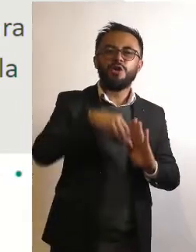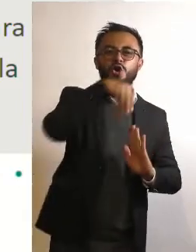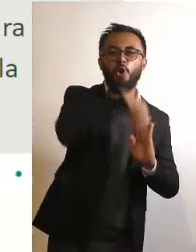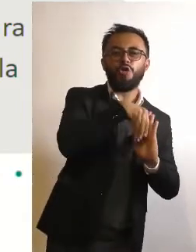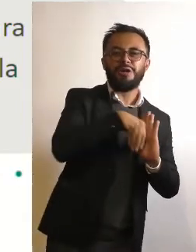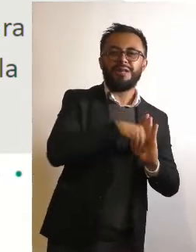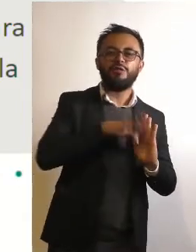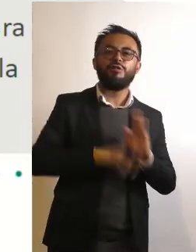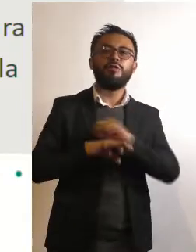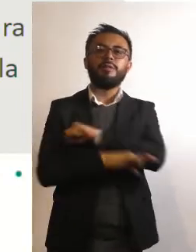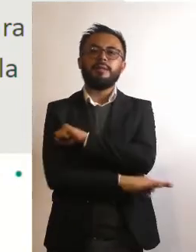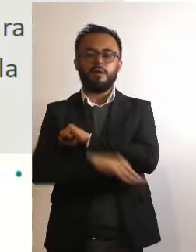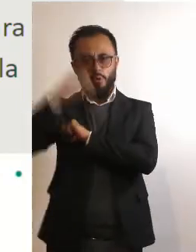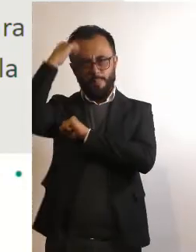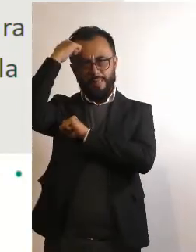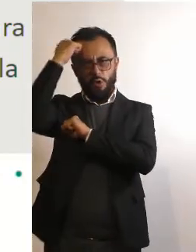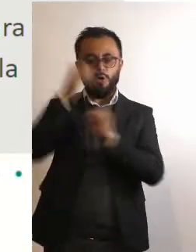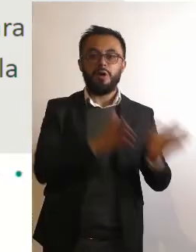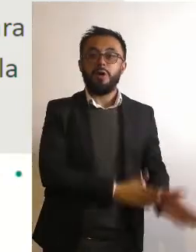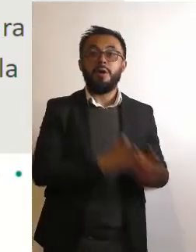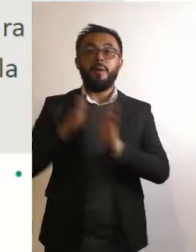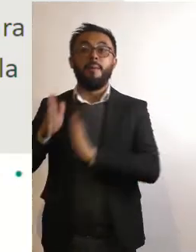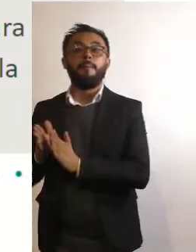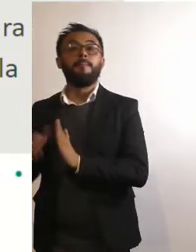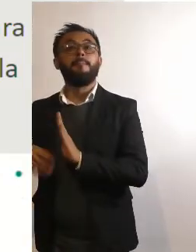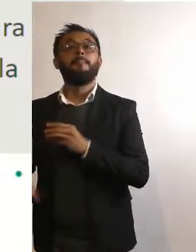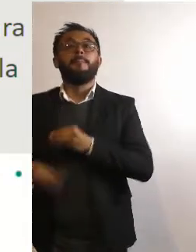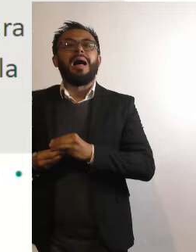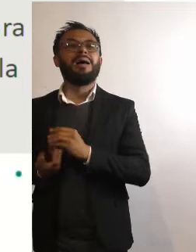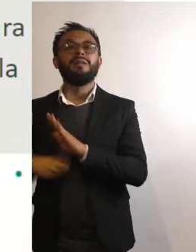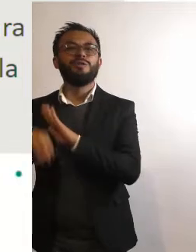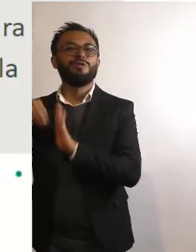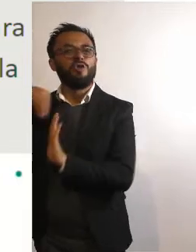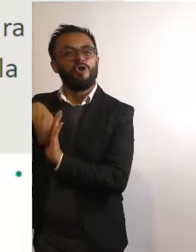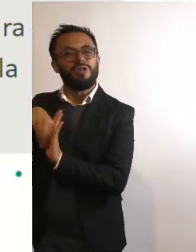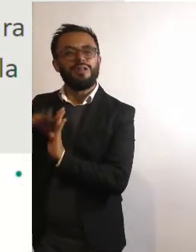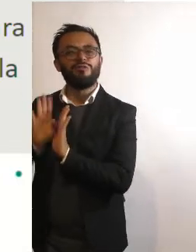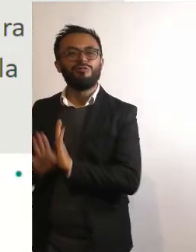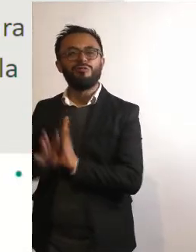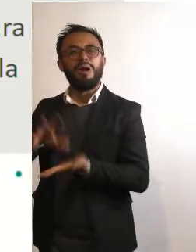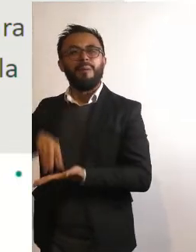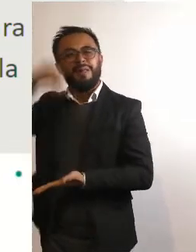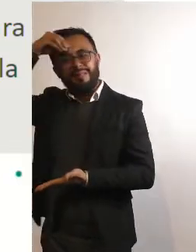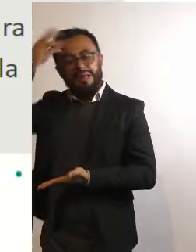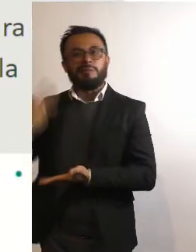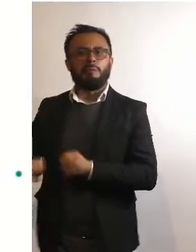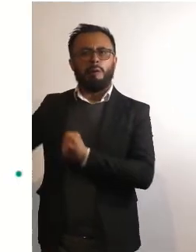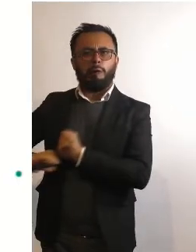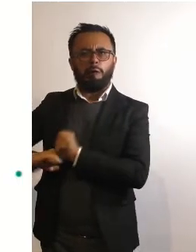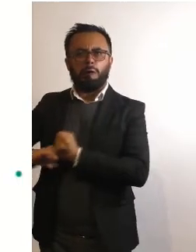y 16 nuevos contenidos de aprendizaje mediados por tecnología.